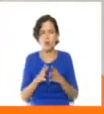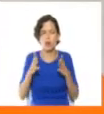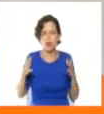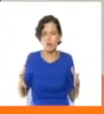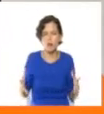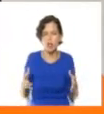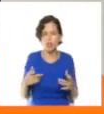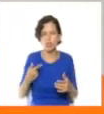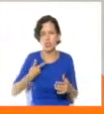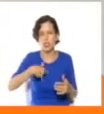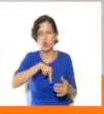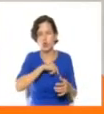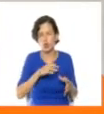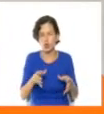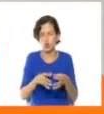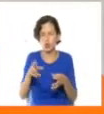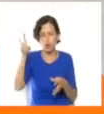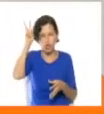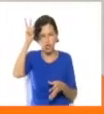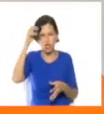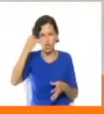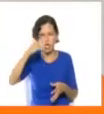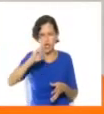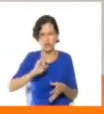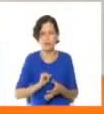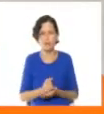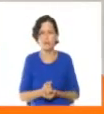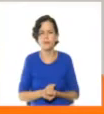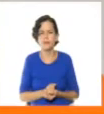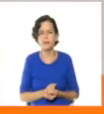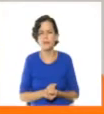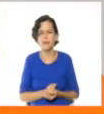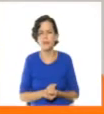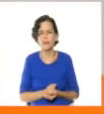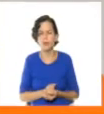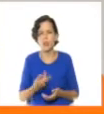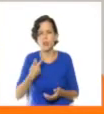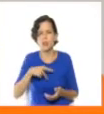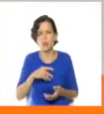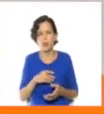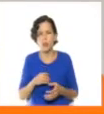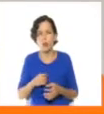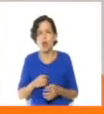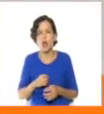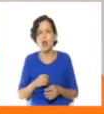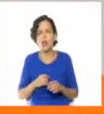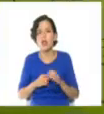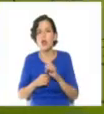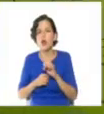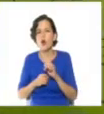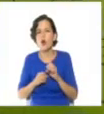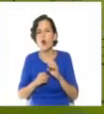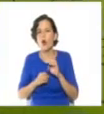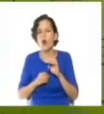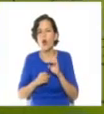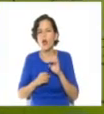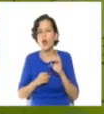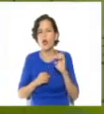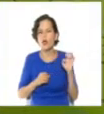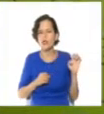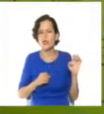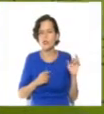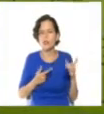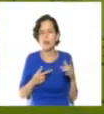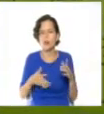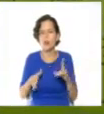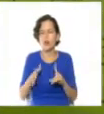nuestras etnias allí. Si nos vamos al oeste, nos vamos a encontrar el estado Zulia, que está